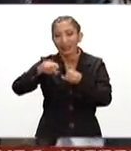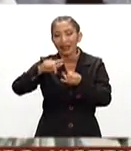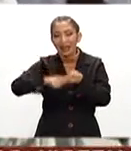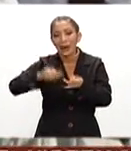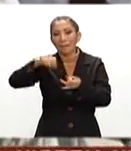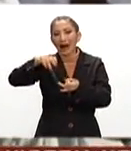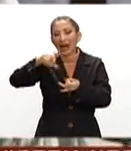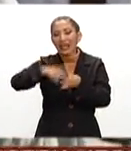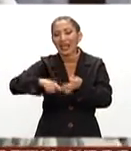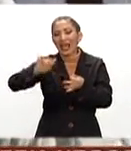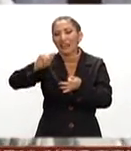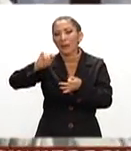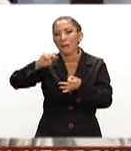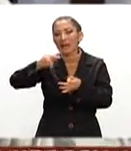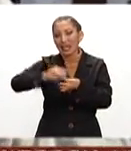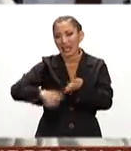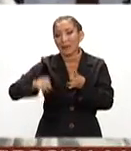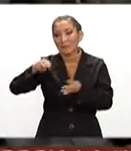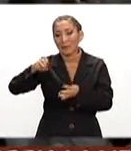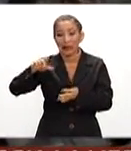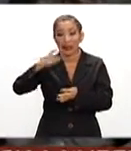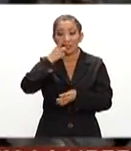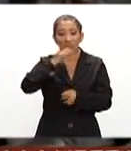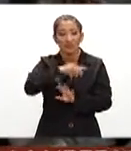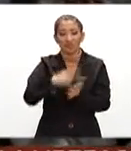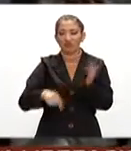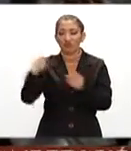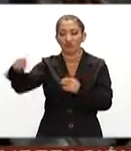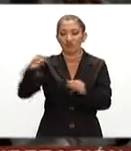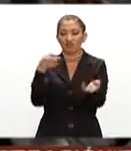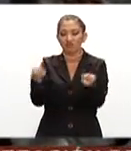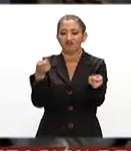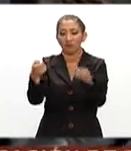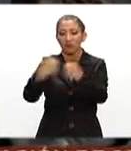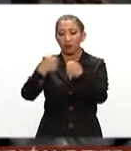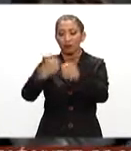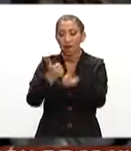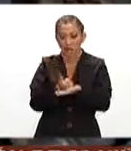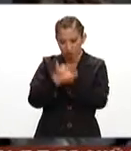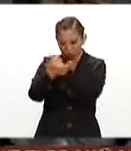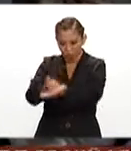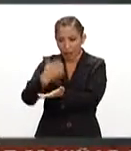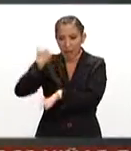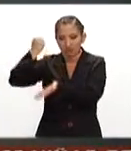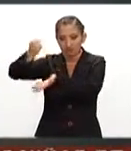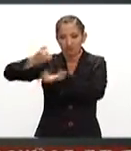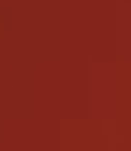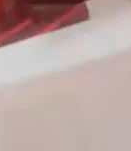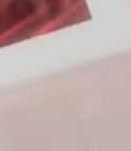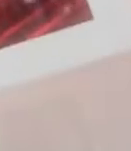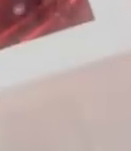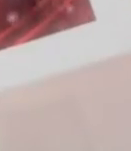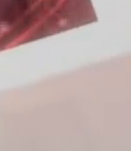Senegal, Mali y Etiopía se comprometen a controlar sus fronteras a cambio de ayuda e inversiones.